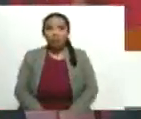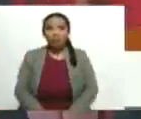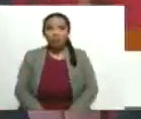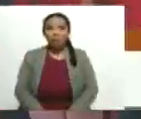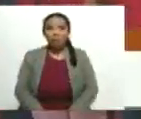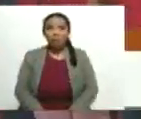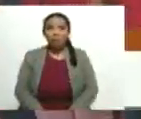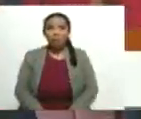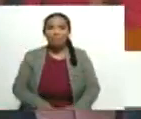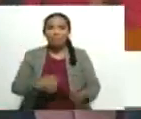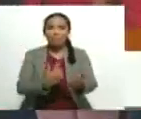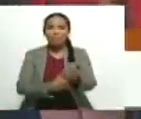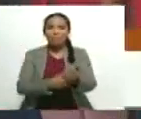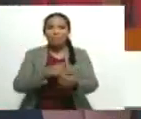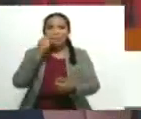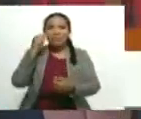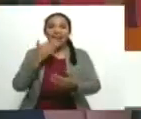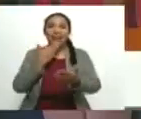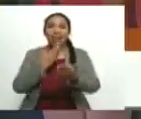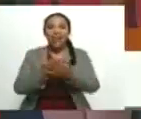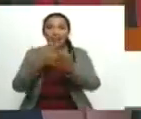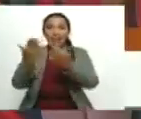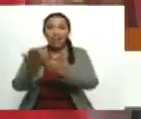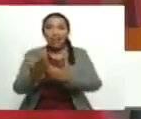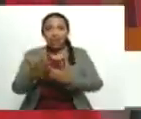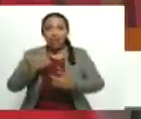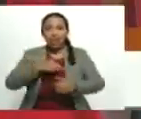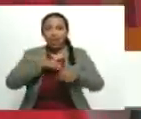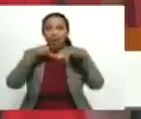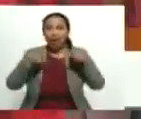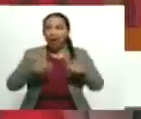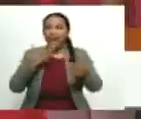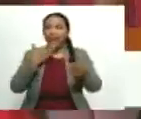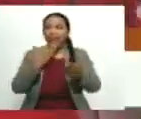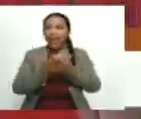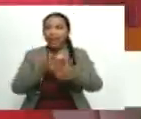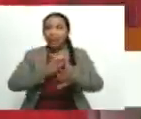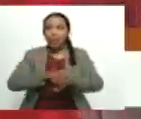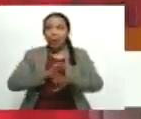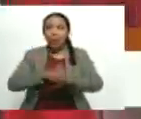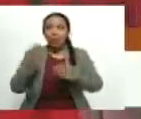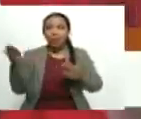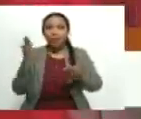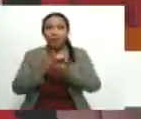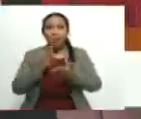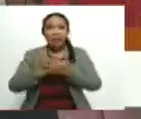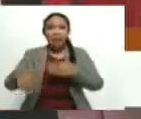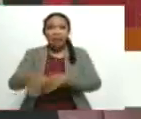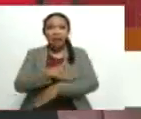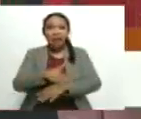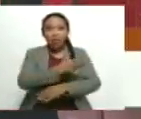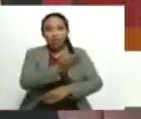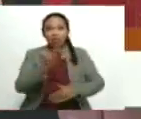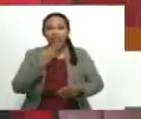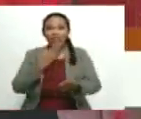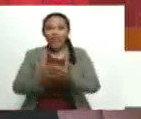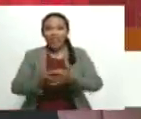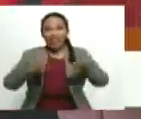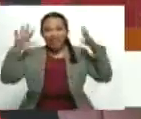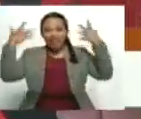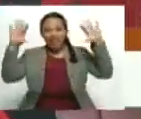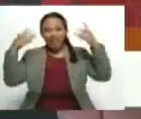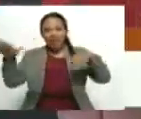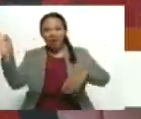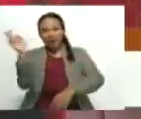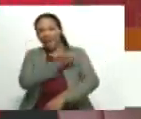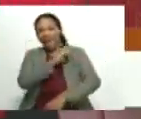Hermanos y hermanas, gracias por recibirnos aquí. Gracias por estar siempre en la calle. Gracias a ustedes. Vamos a darle un aplauso a los